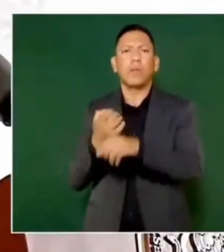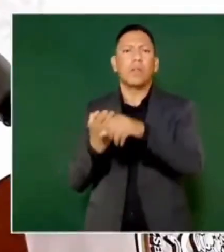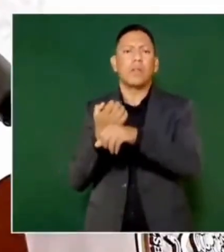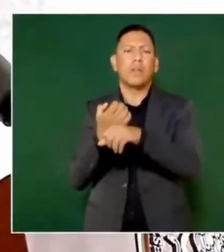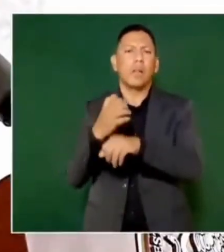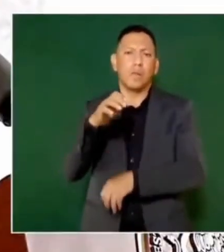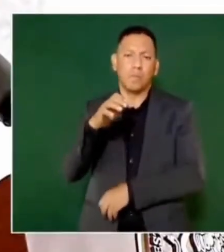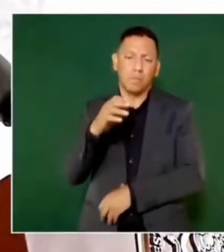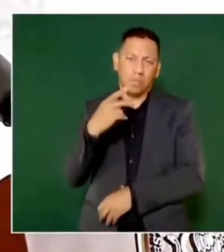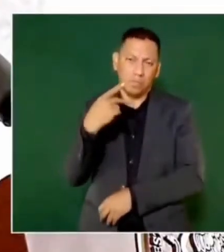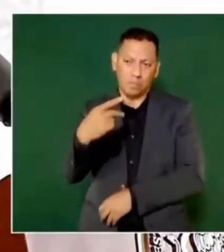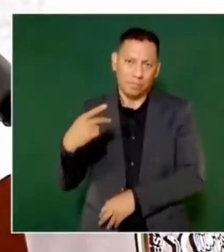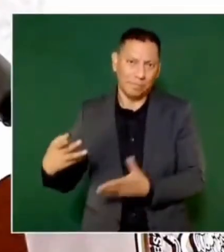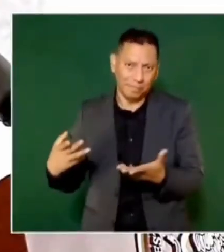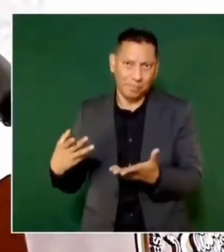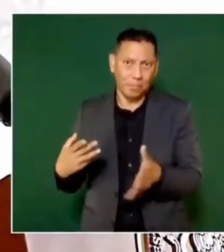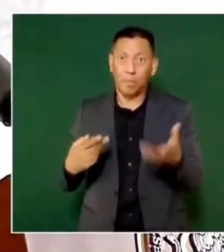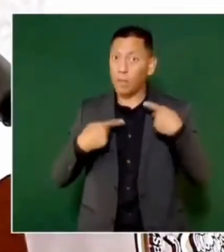local,